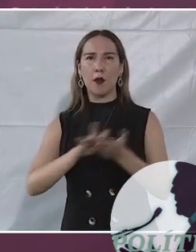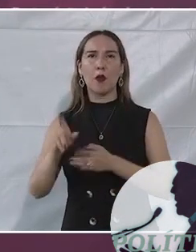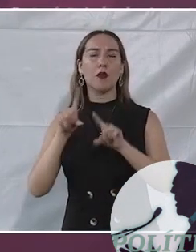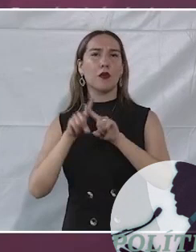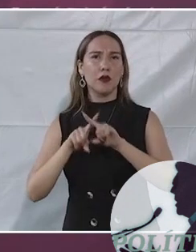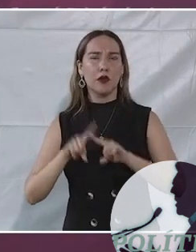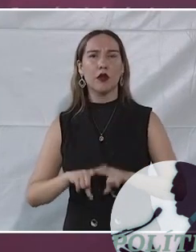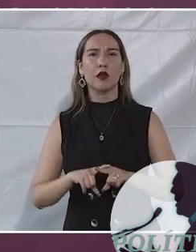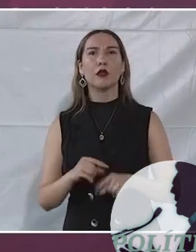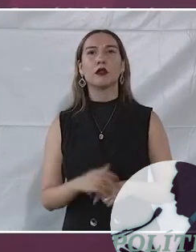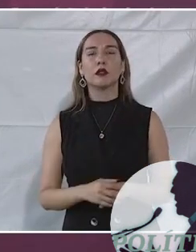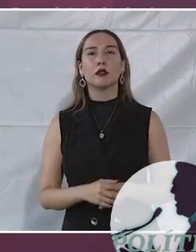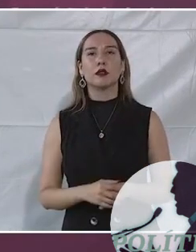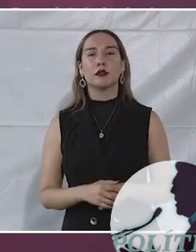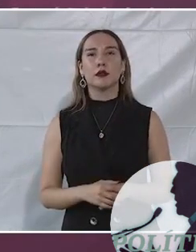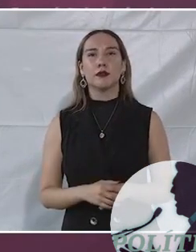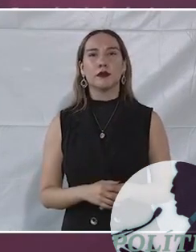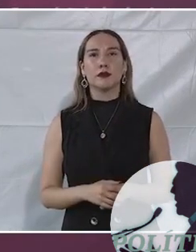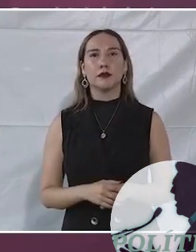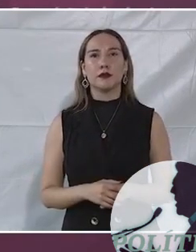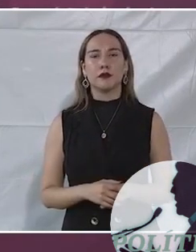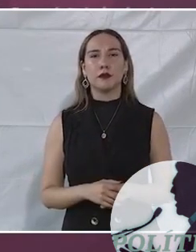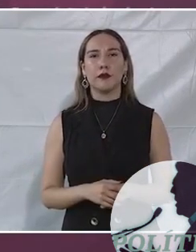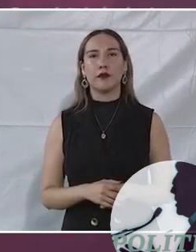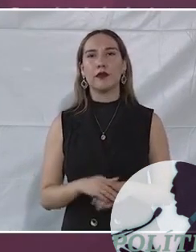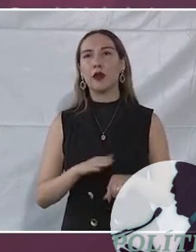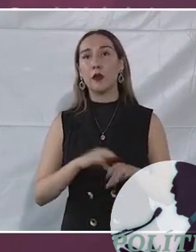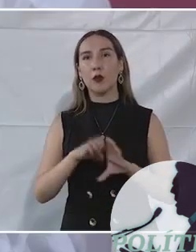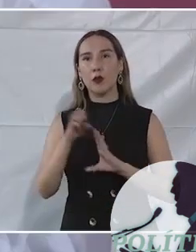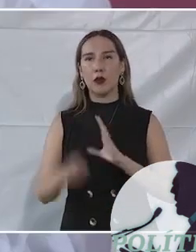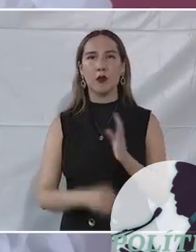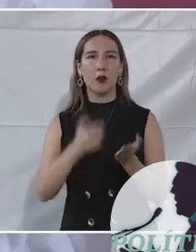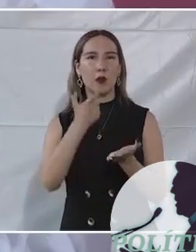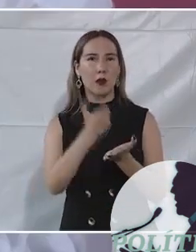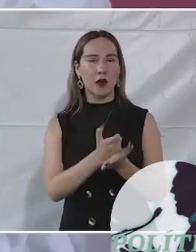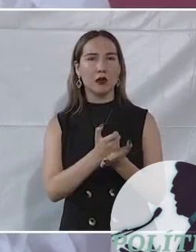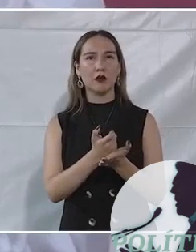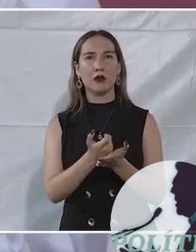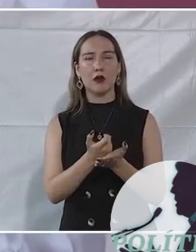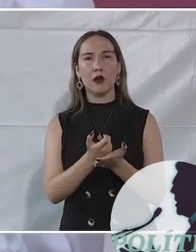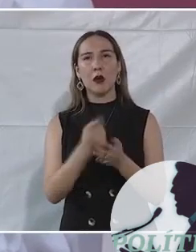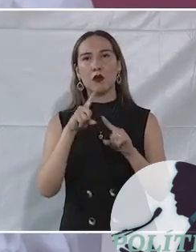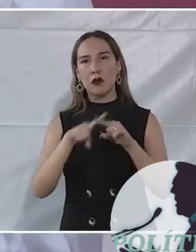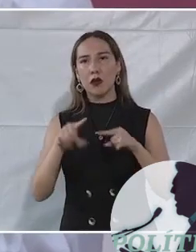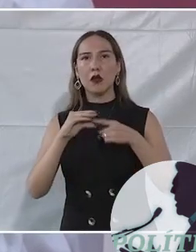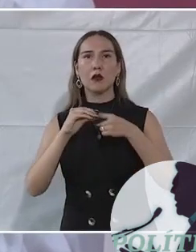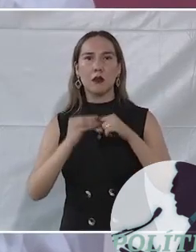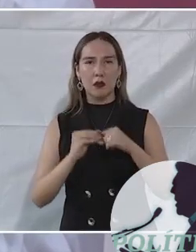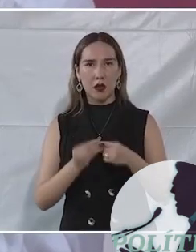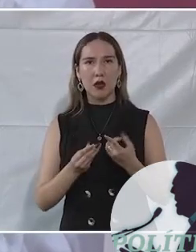garantía, precios justos para el maíz, para el frijol, para los que producen